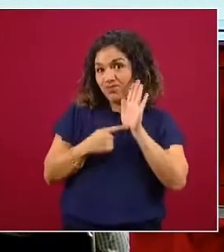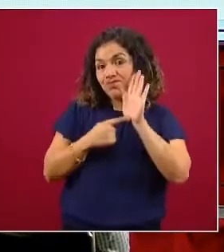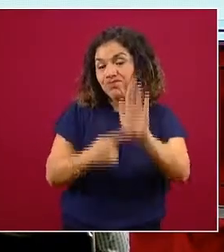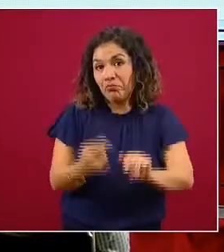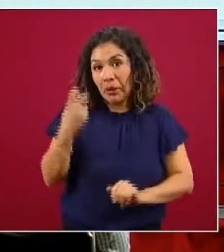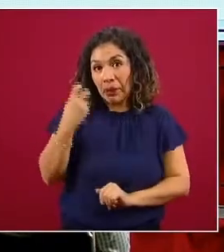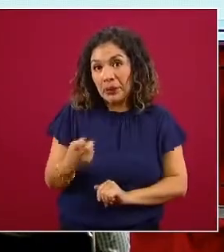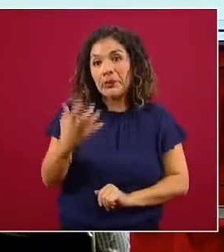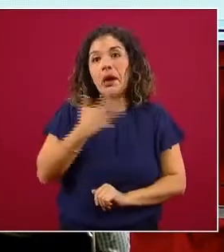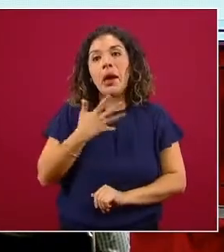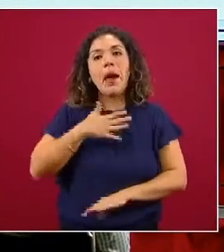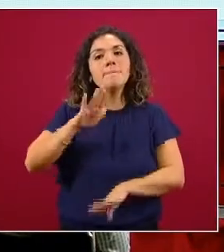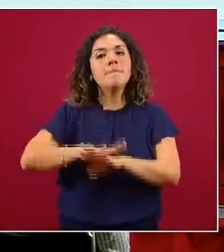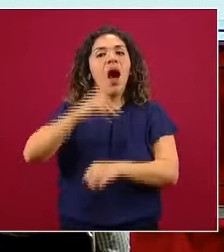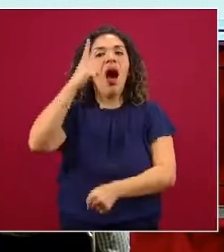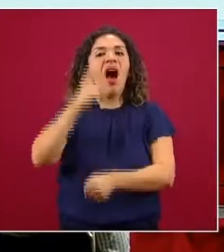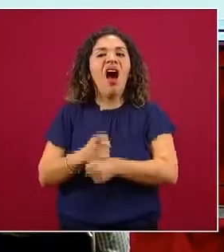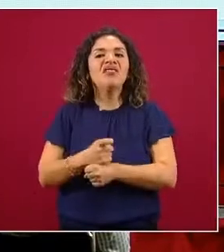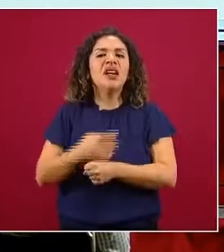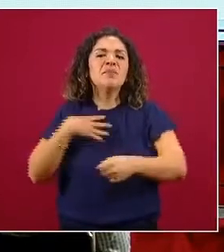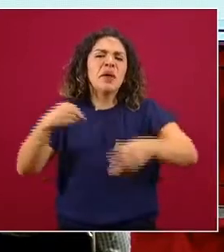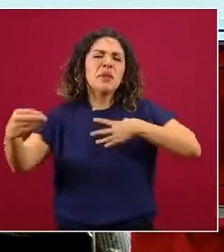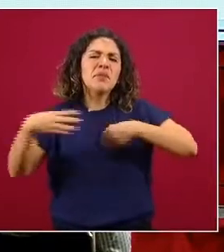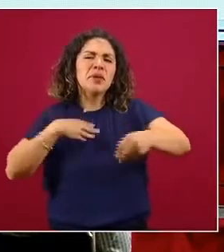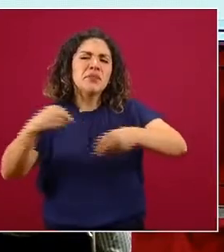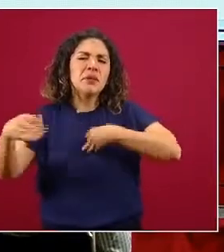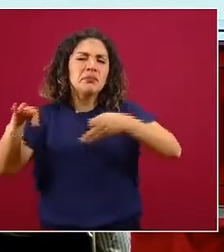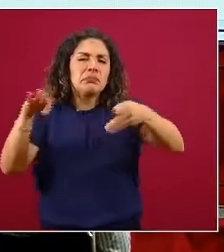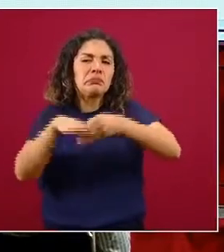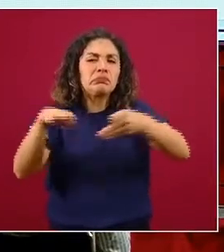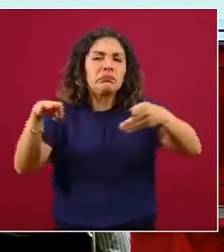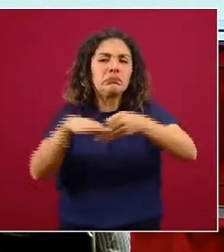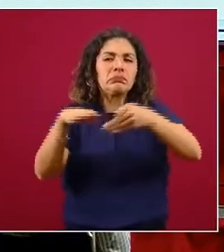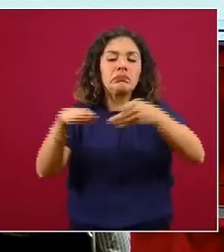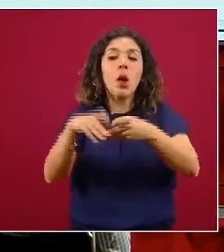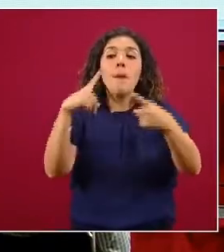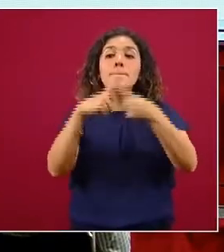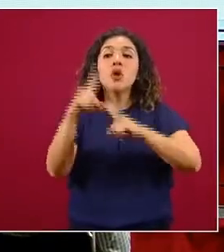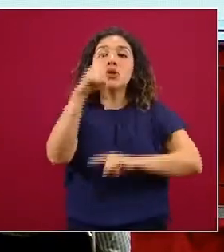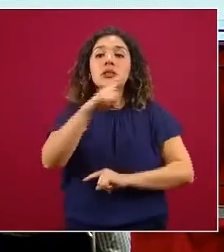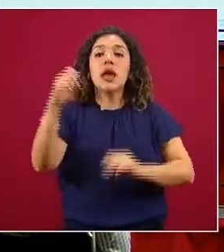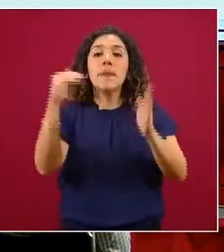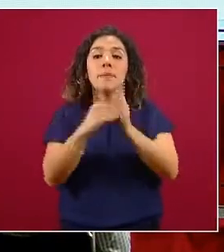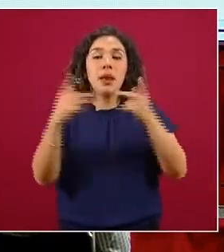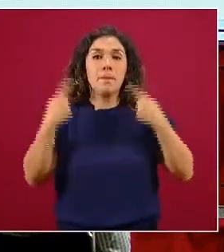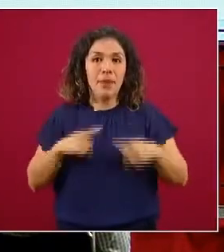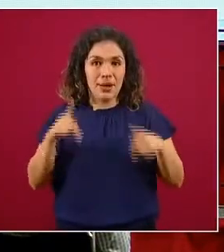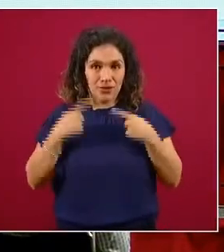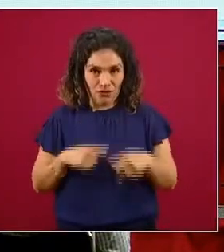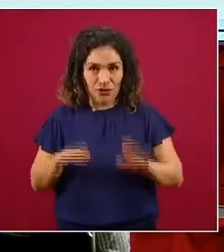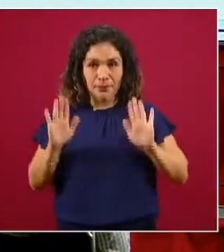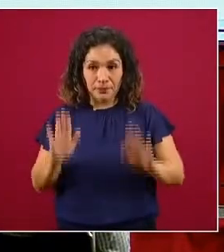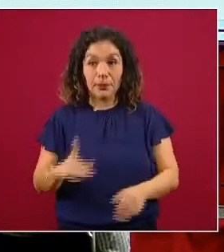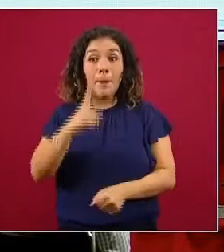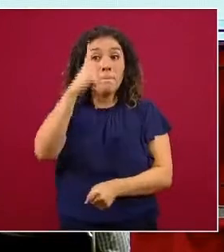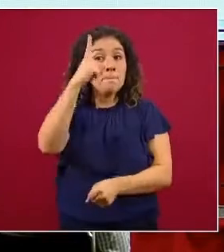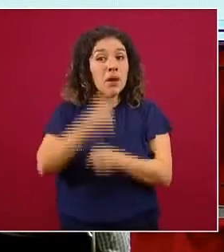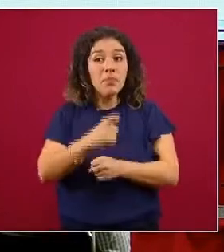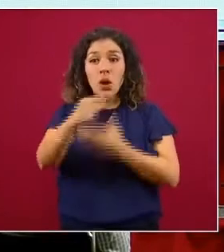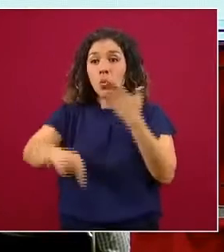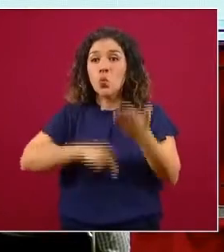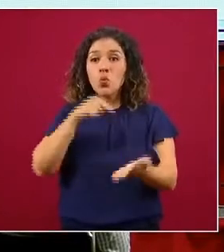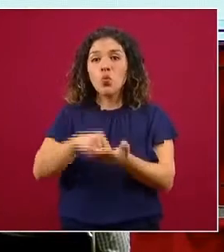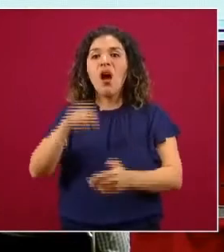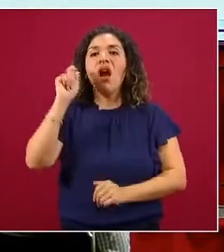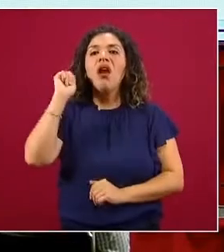presentando, pues tienen la mayor tasa de incidencia por 100,000 habitantes. El primero de ellos